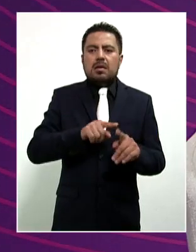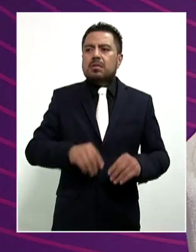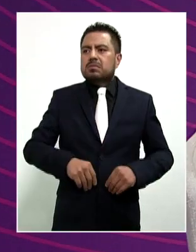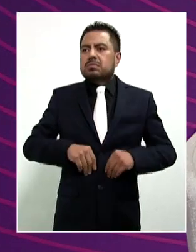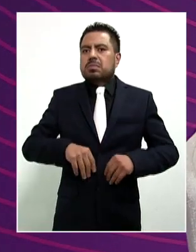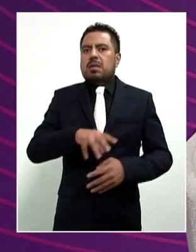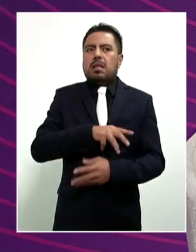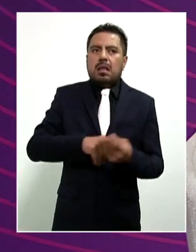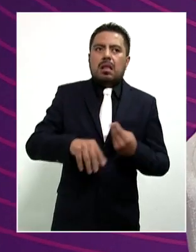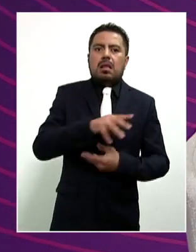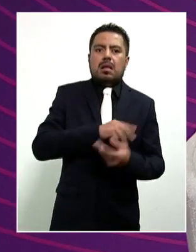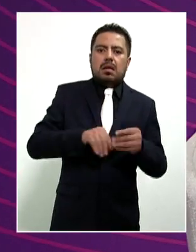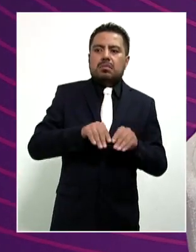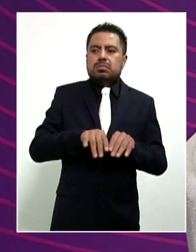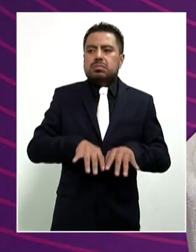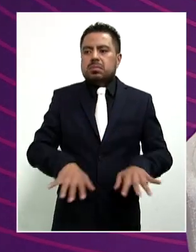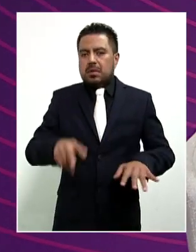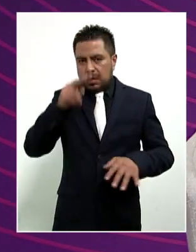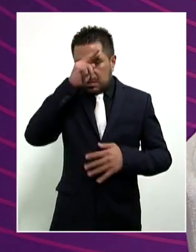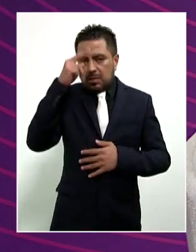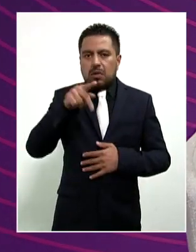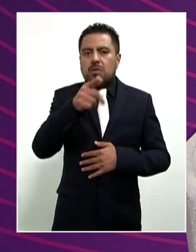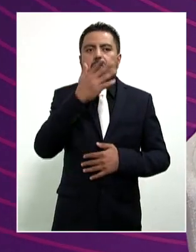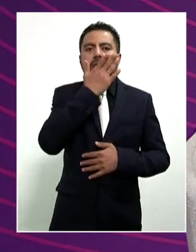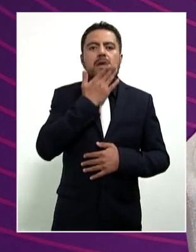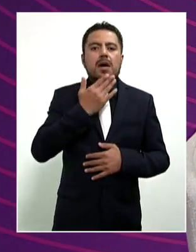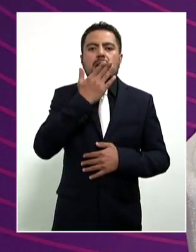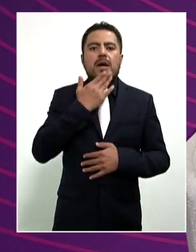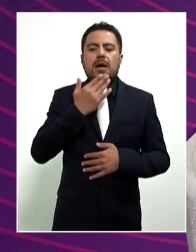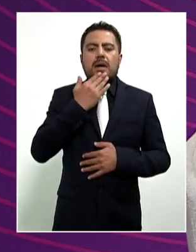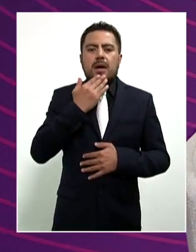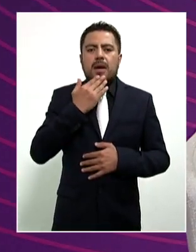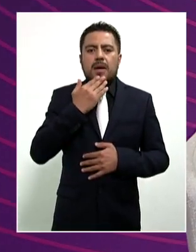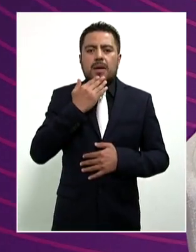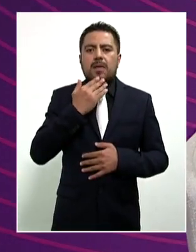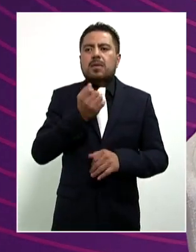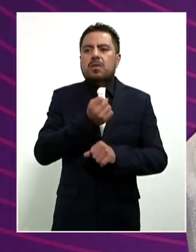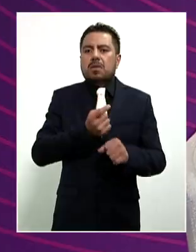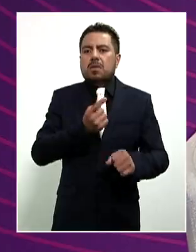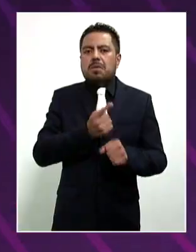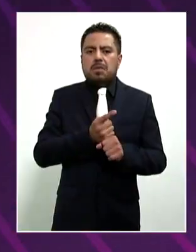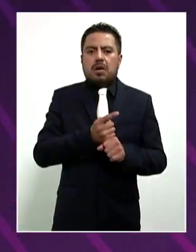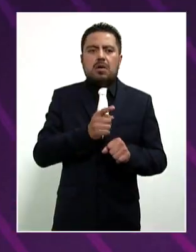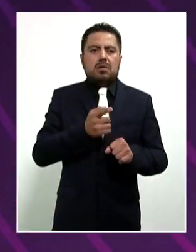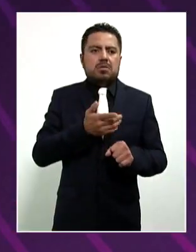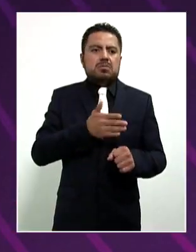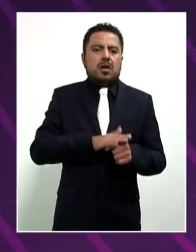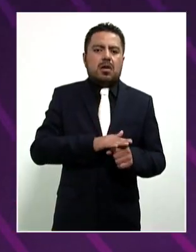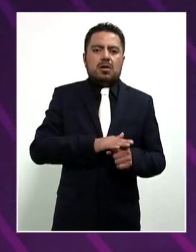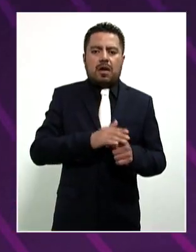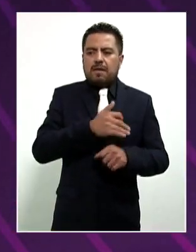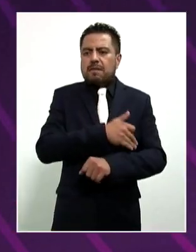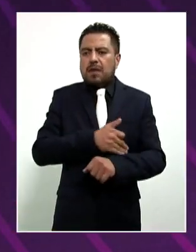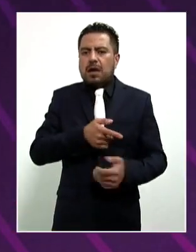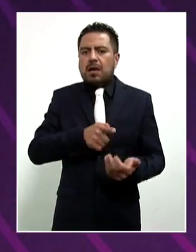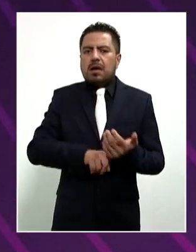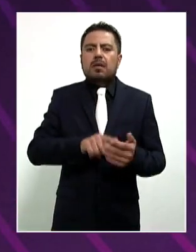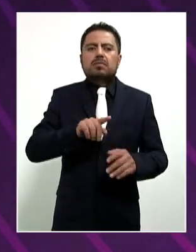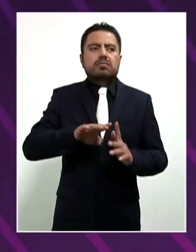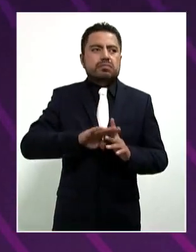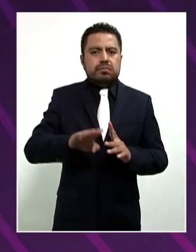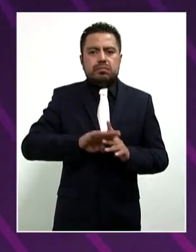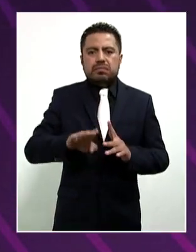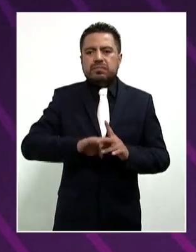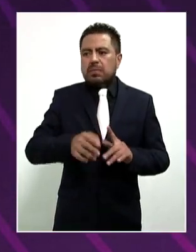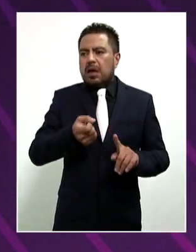sobreviviendo y reproduciéndote en México si tú no tienes una posibilidad de autosustento familiar. Y los refugiados